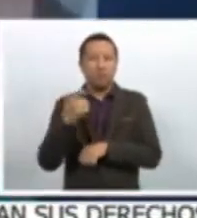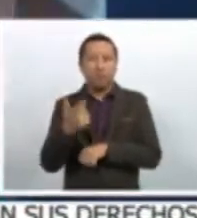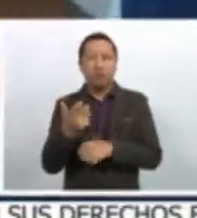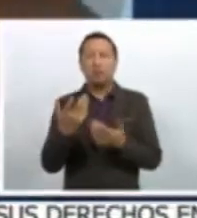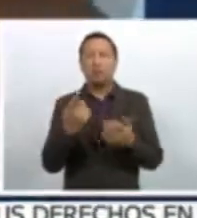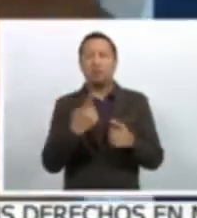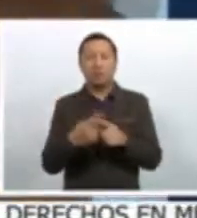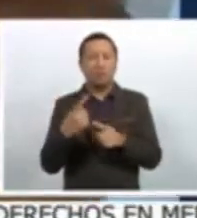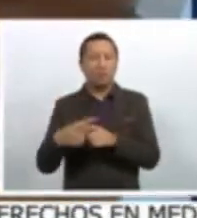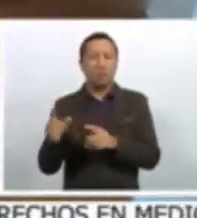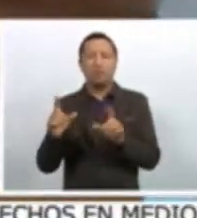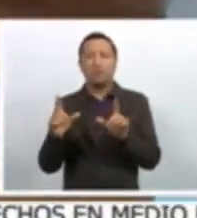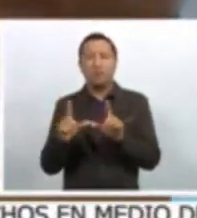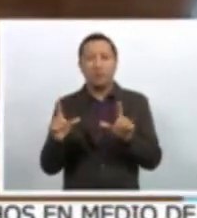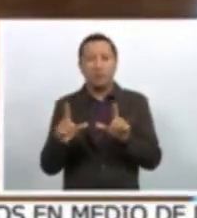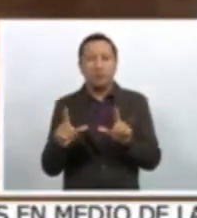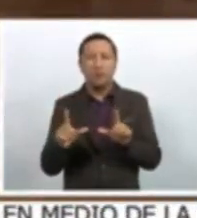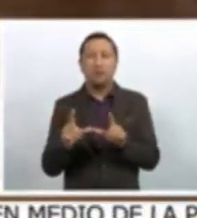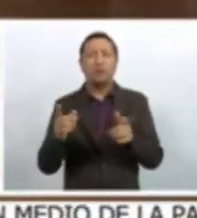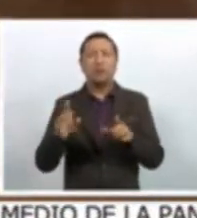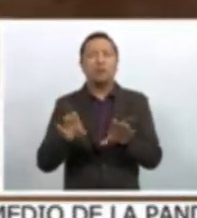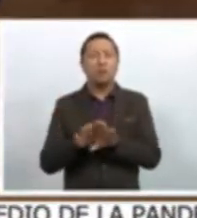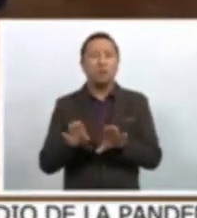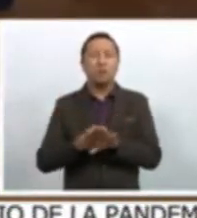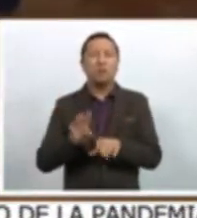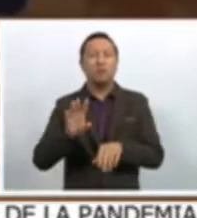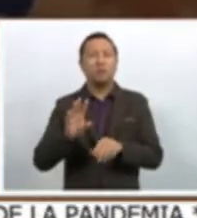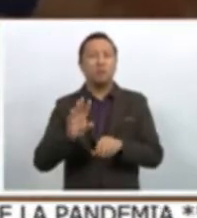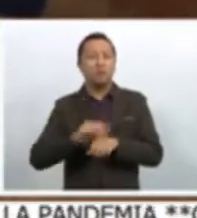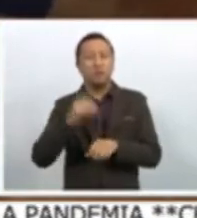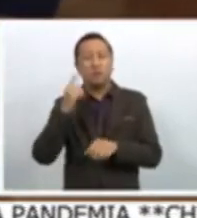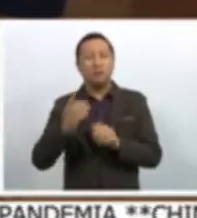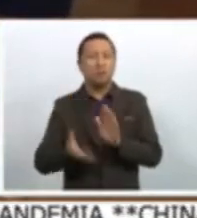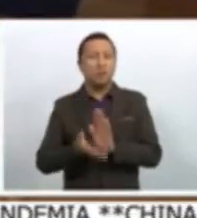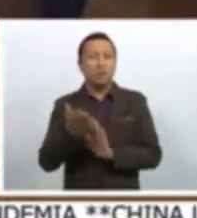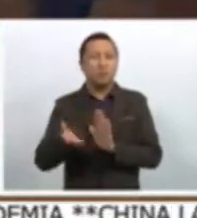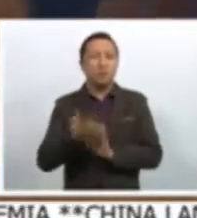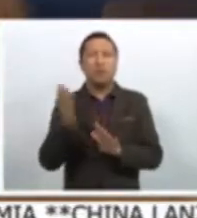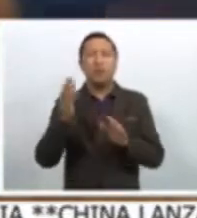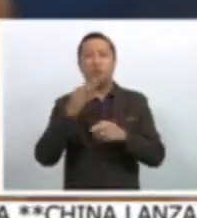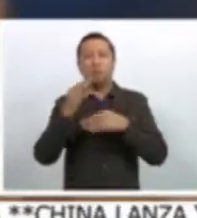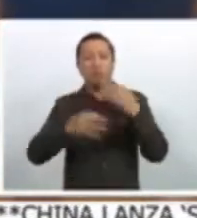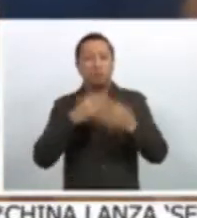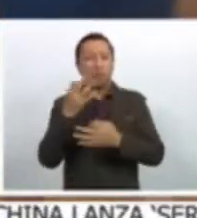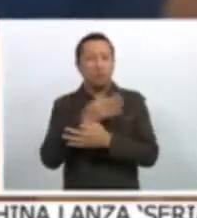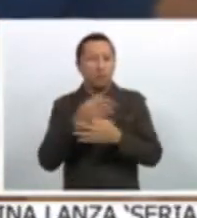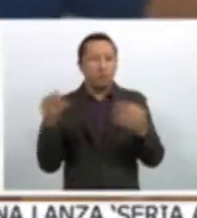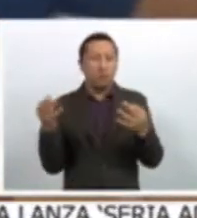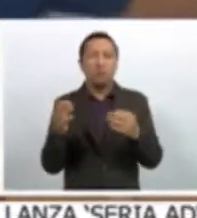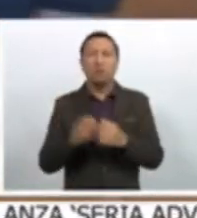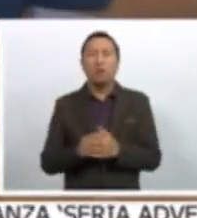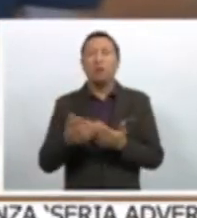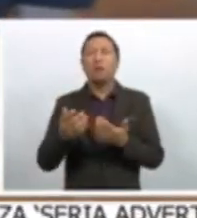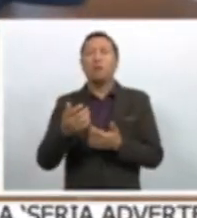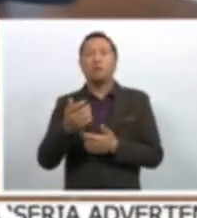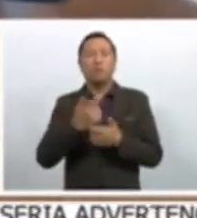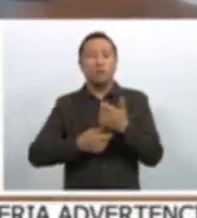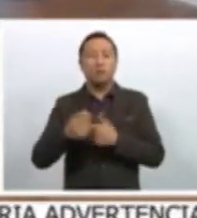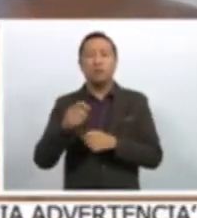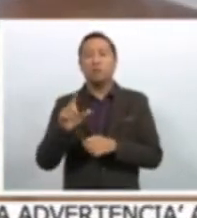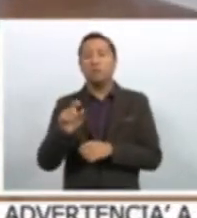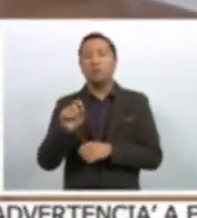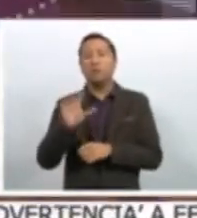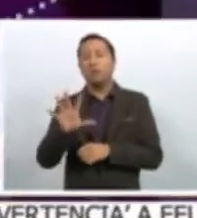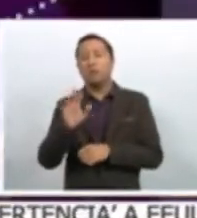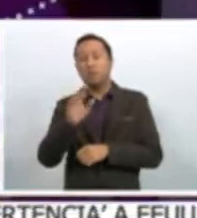en la expedición de licencias de registro de obra, uso de suelo, anuncios publicitarios y permisos de ecología. Los descuentos son del